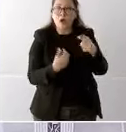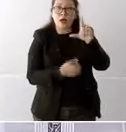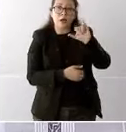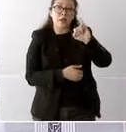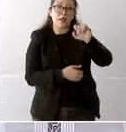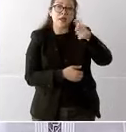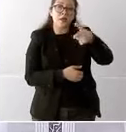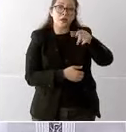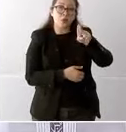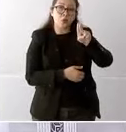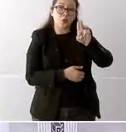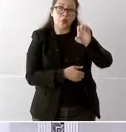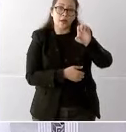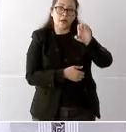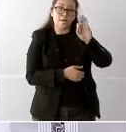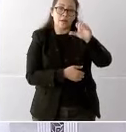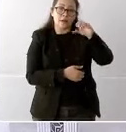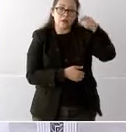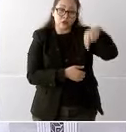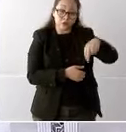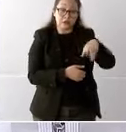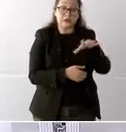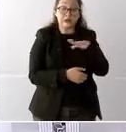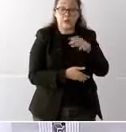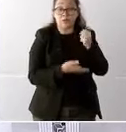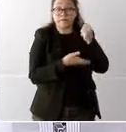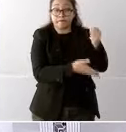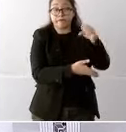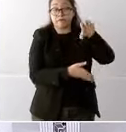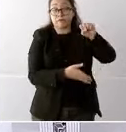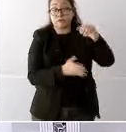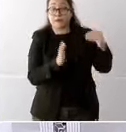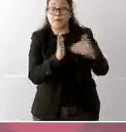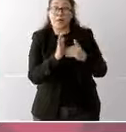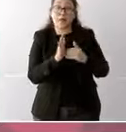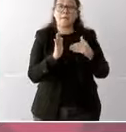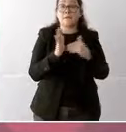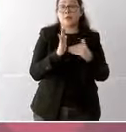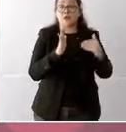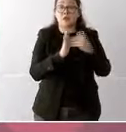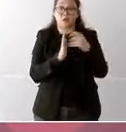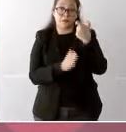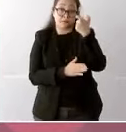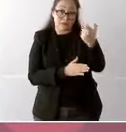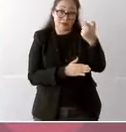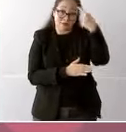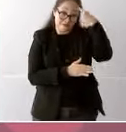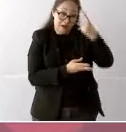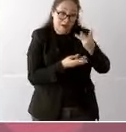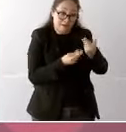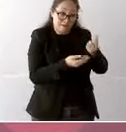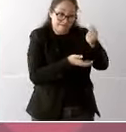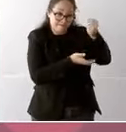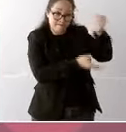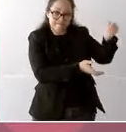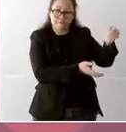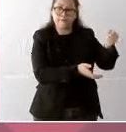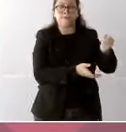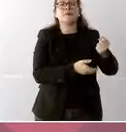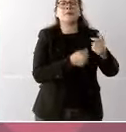mil millones de pesos de inversión y se va